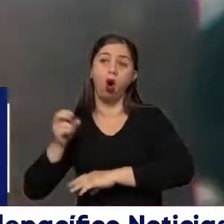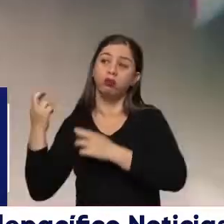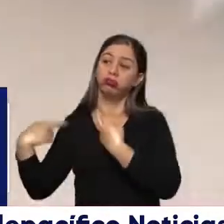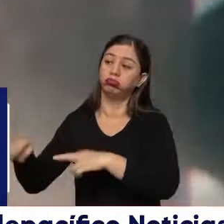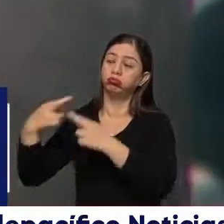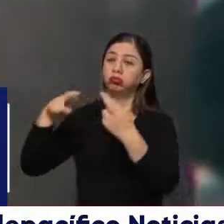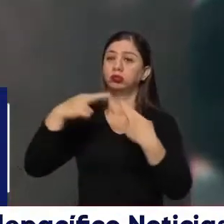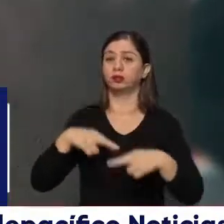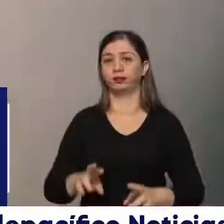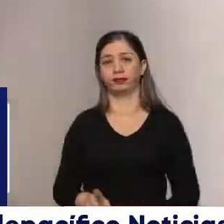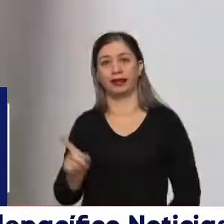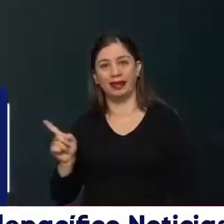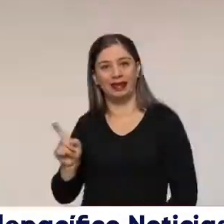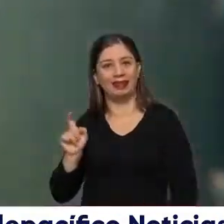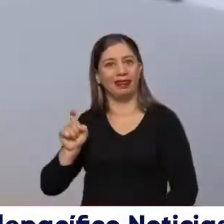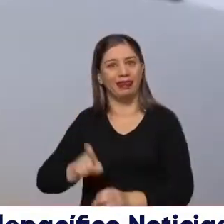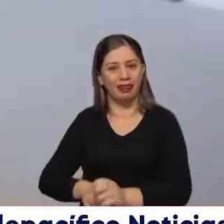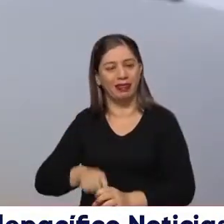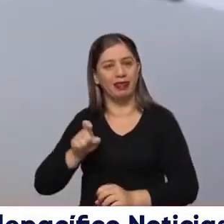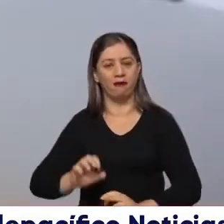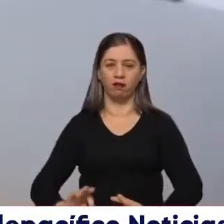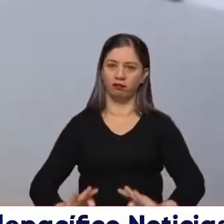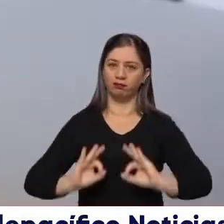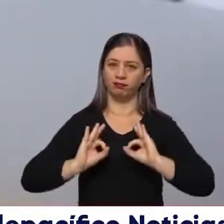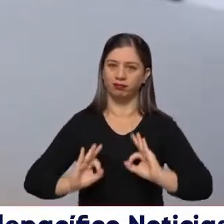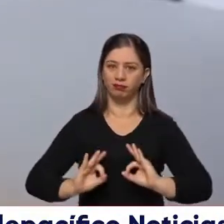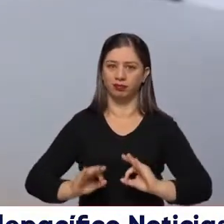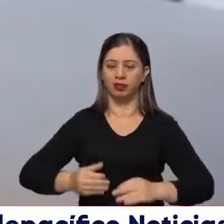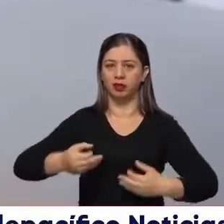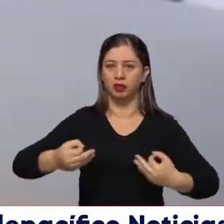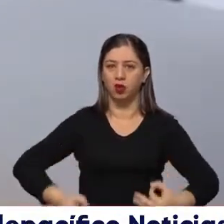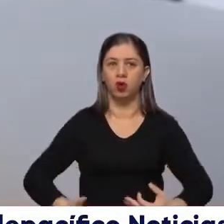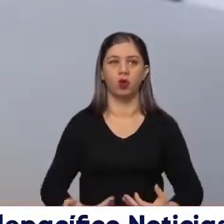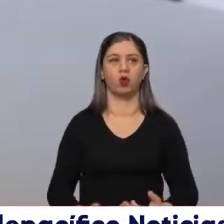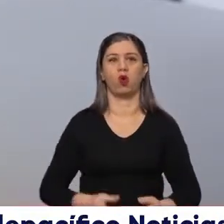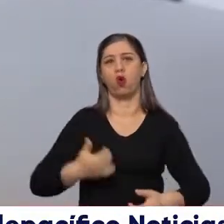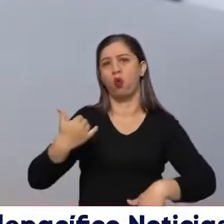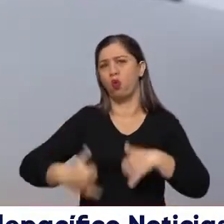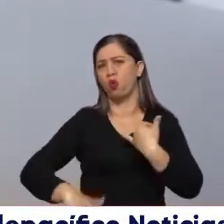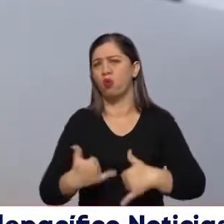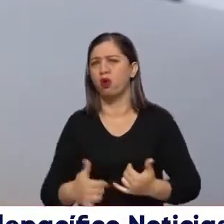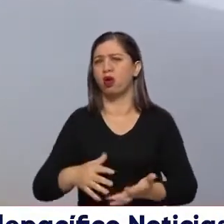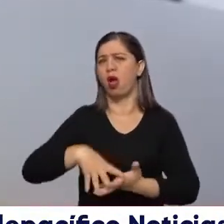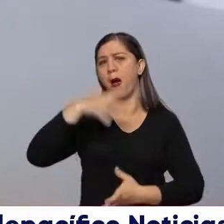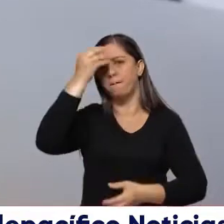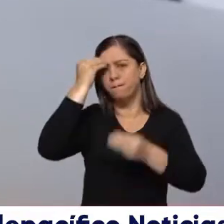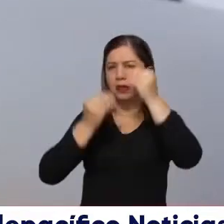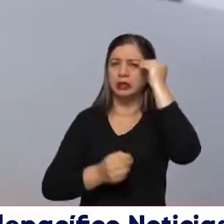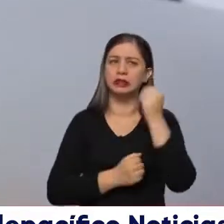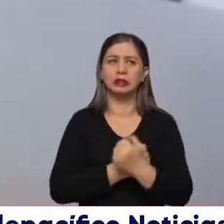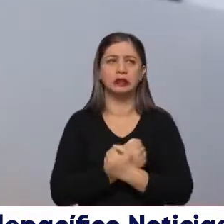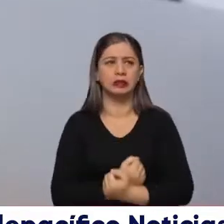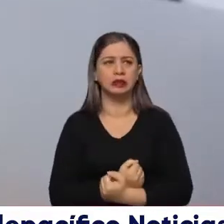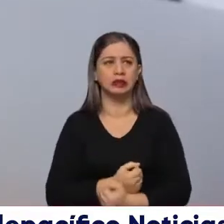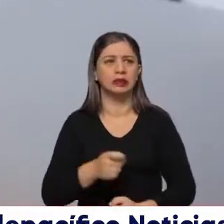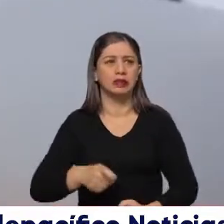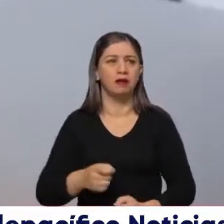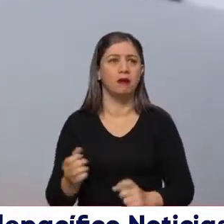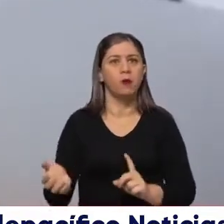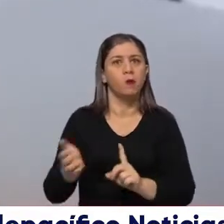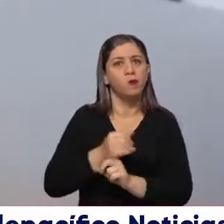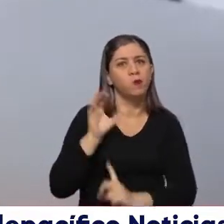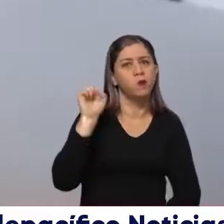recreativos. Deben estar en el marco de garantías para generar esquemas de juego, aprendizaje con amor, claramente